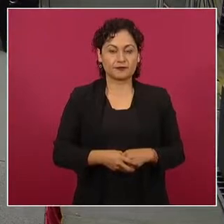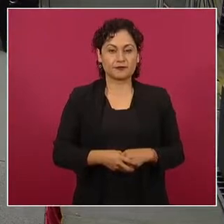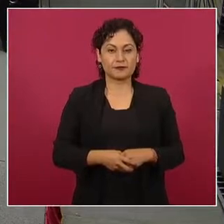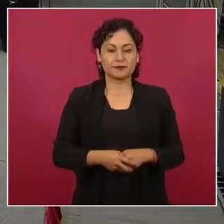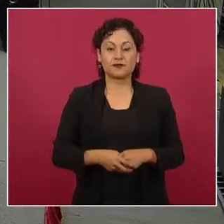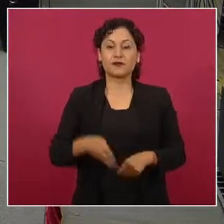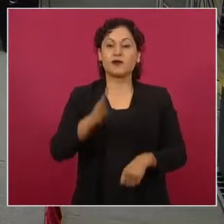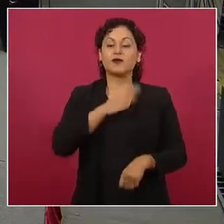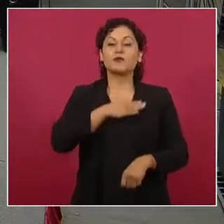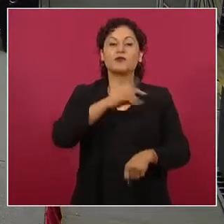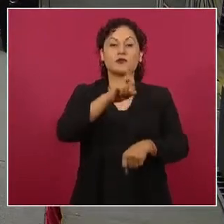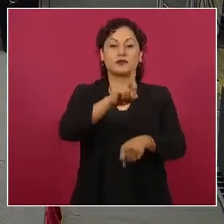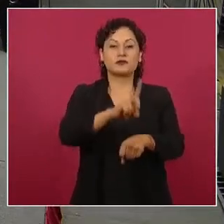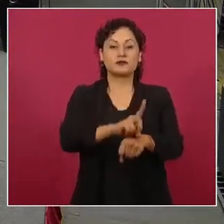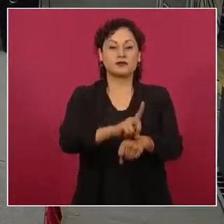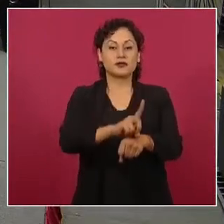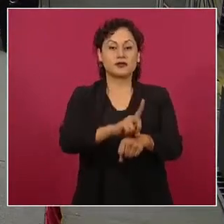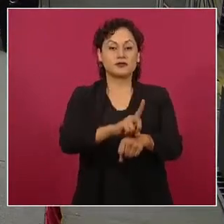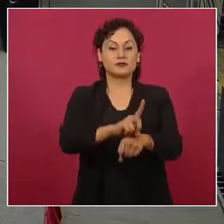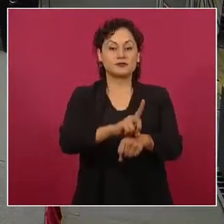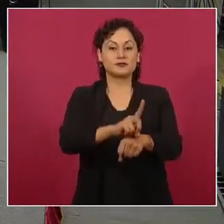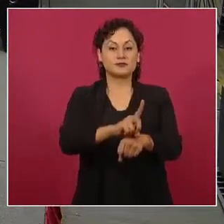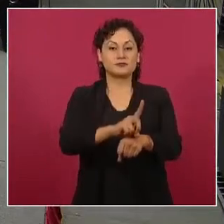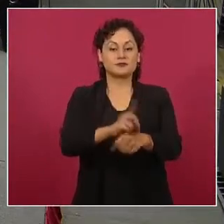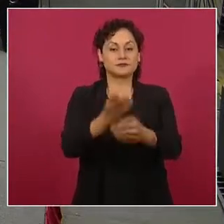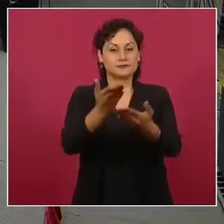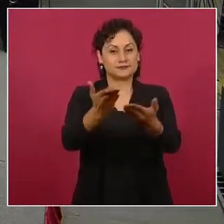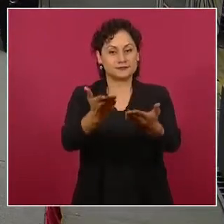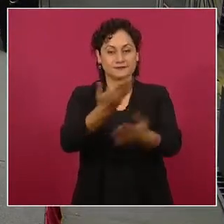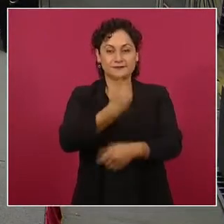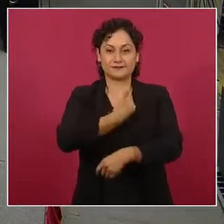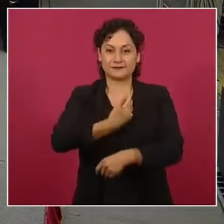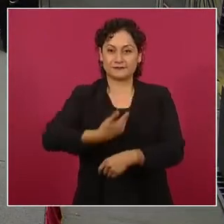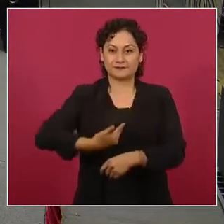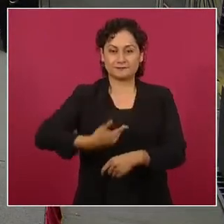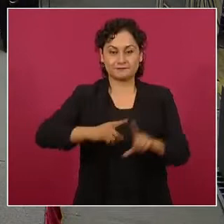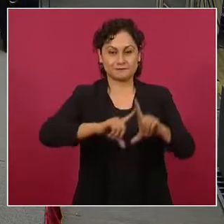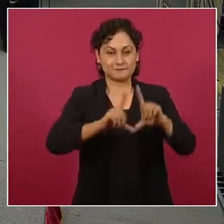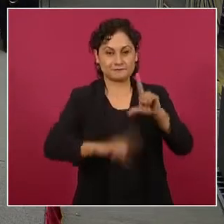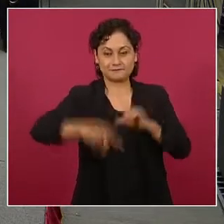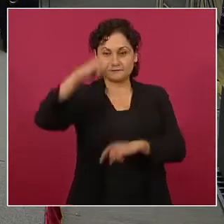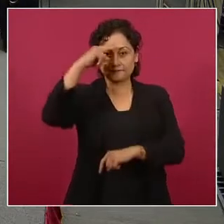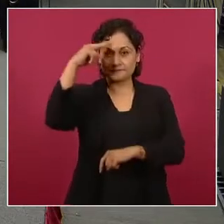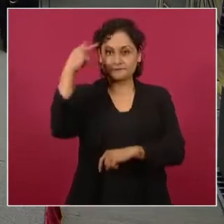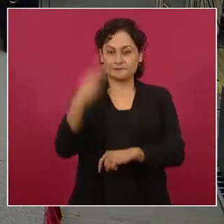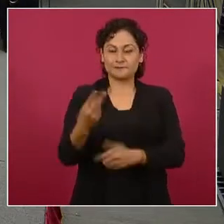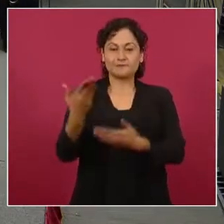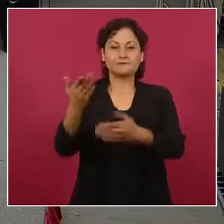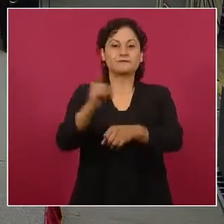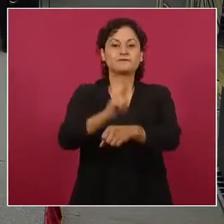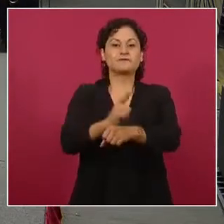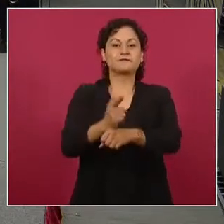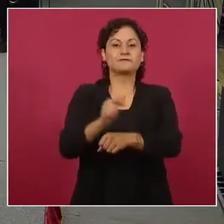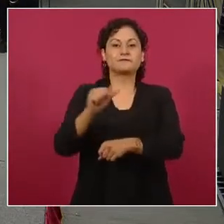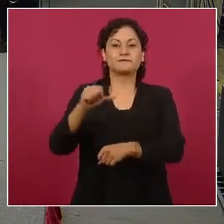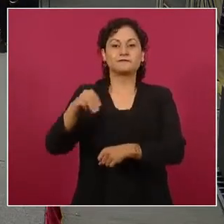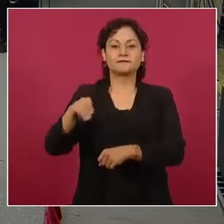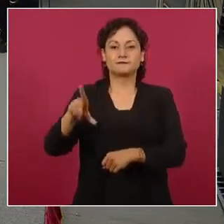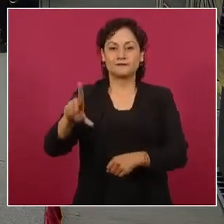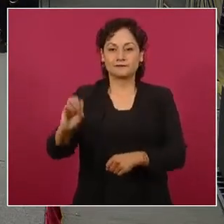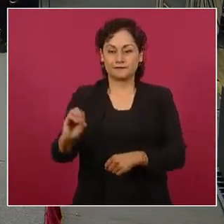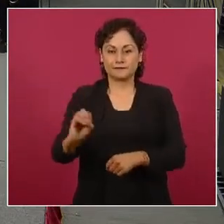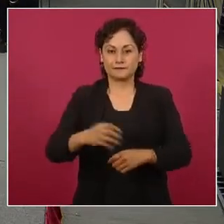Muy buenos días, señor presidente de México, licenciado Andrés Manuel López